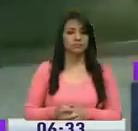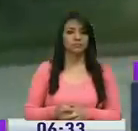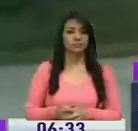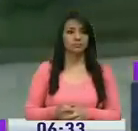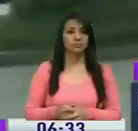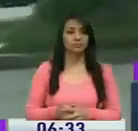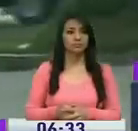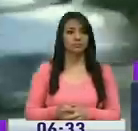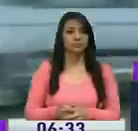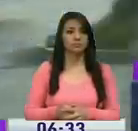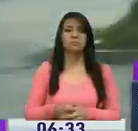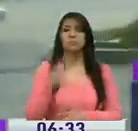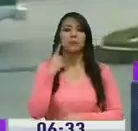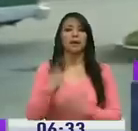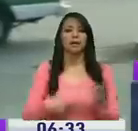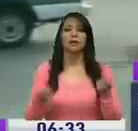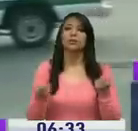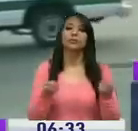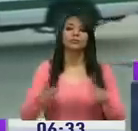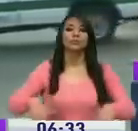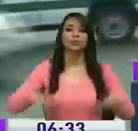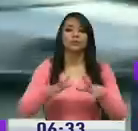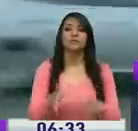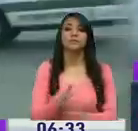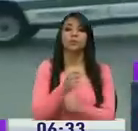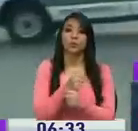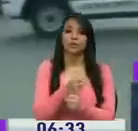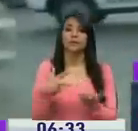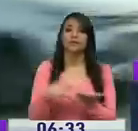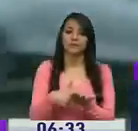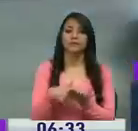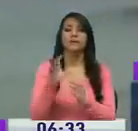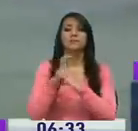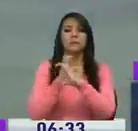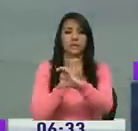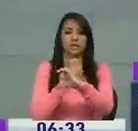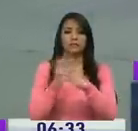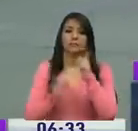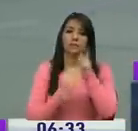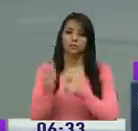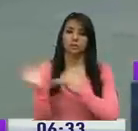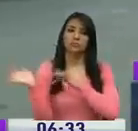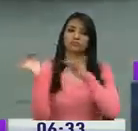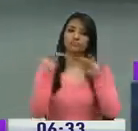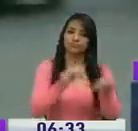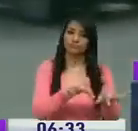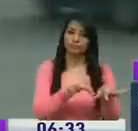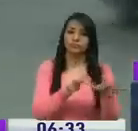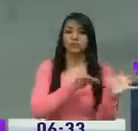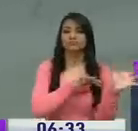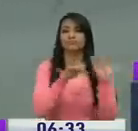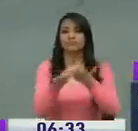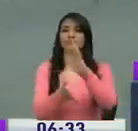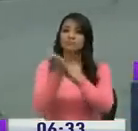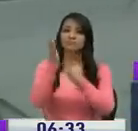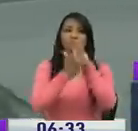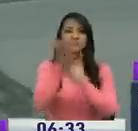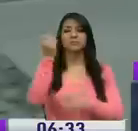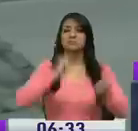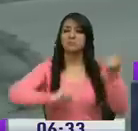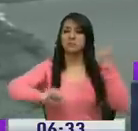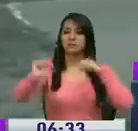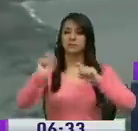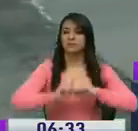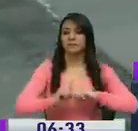predispuesta para estas estaciones puesto que la ciudadanía por lo general llega de manera masiva a estos lugares Así que